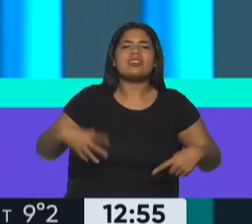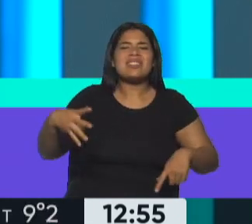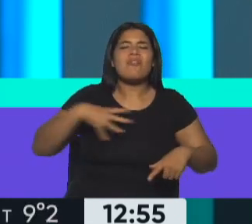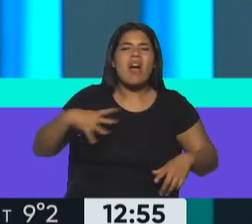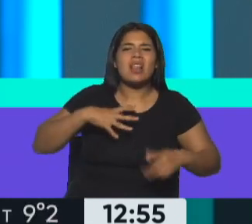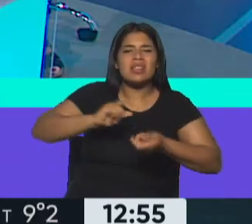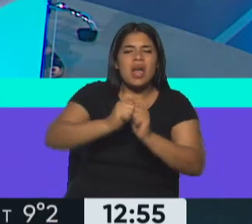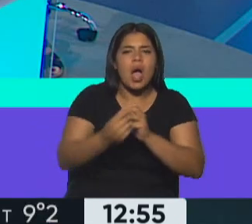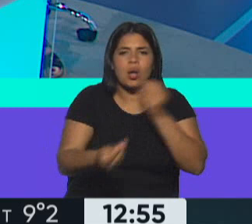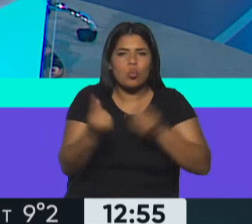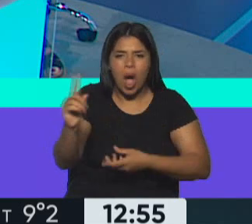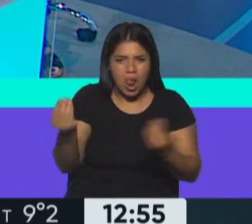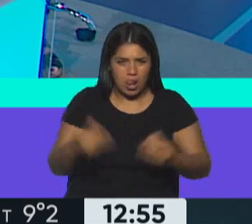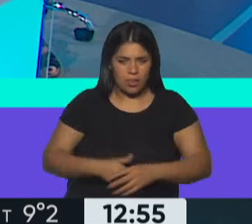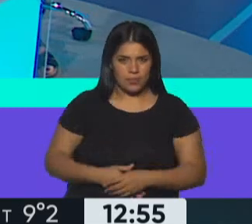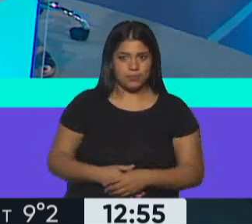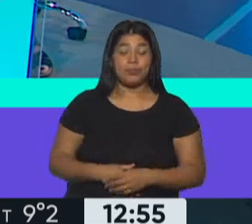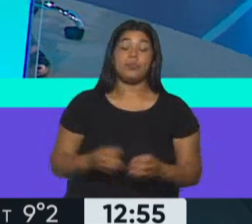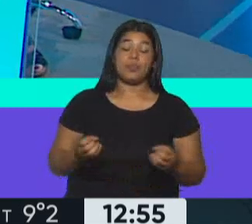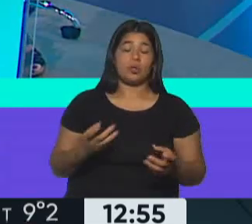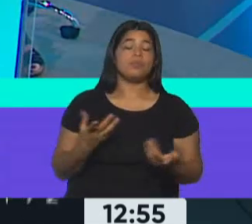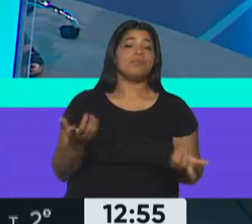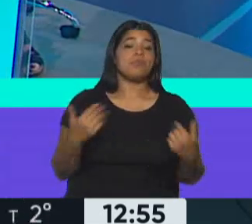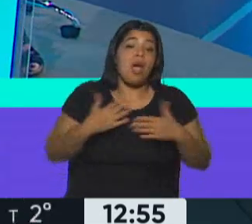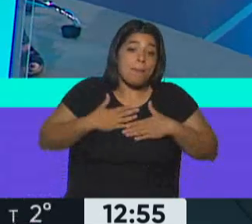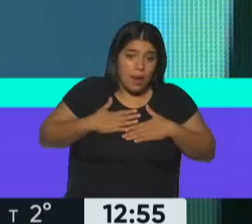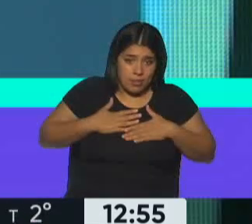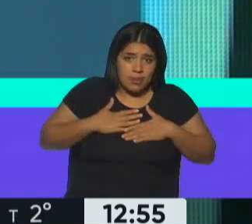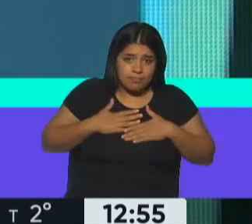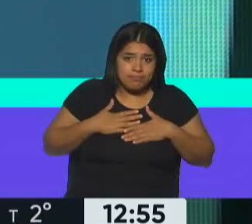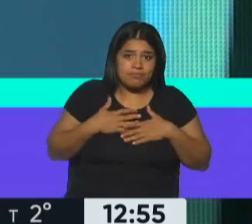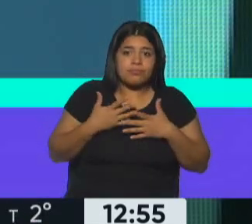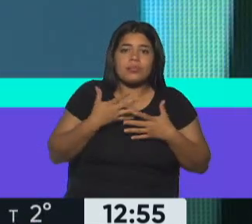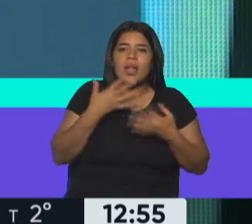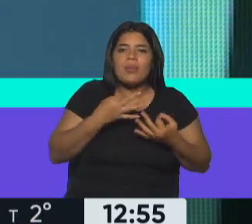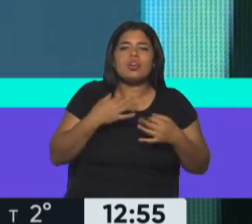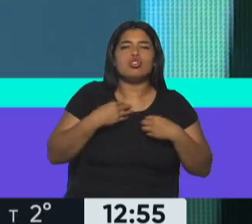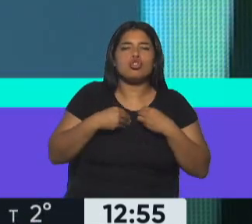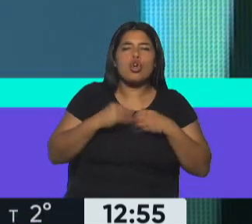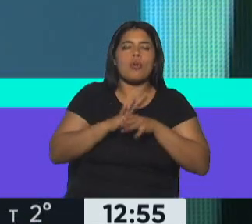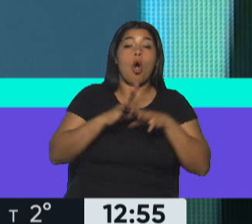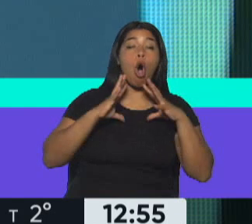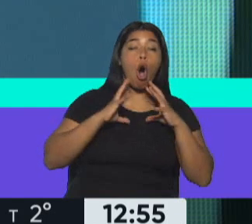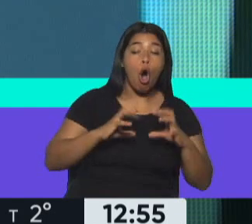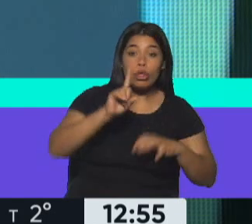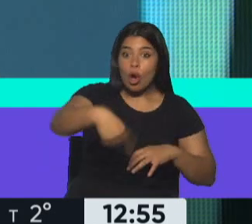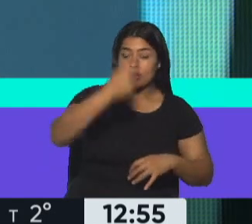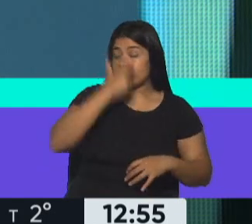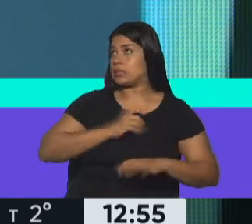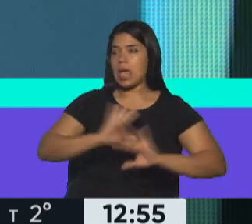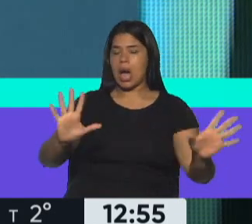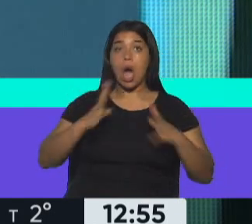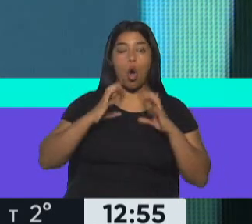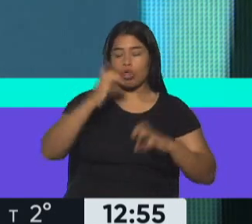hubieron lucas mira a mí particularmente no me encegueció el odio el dolor